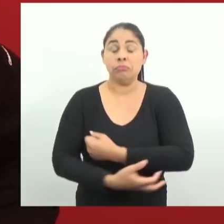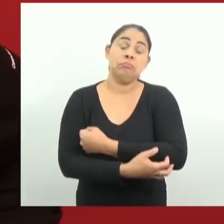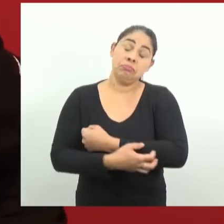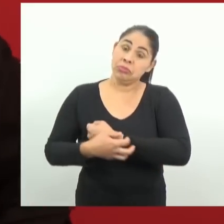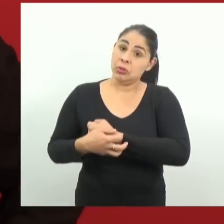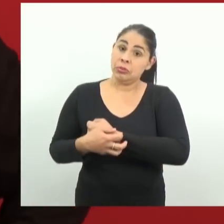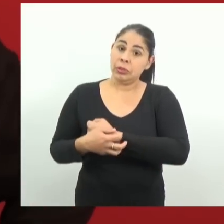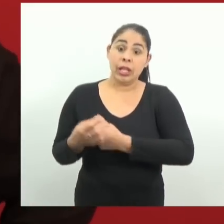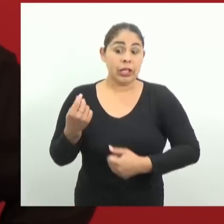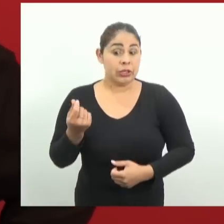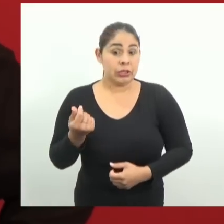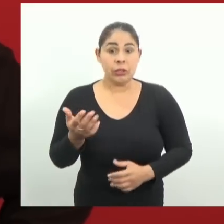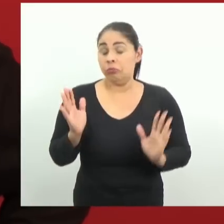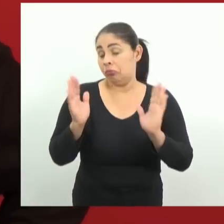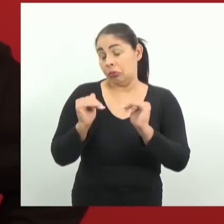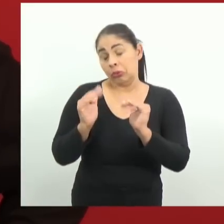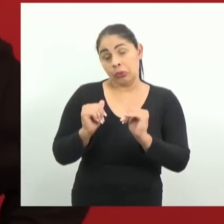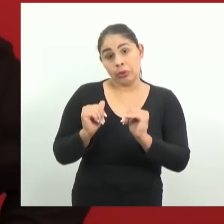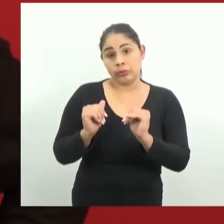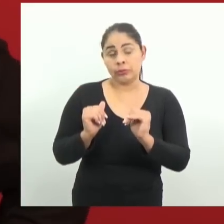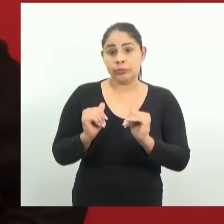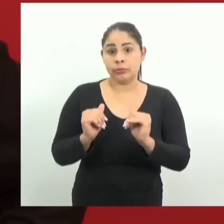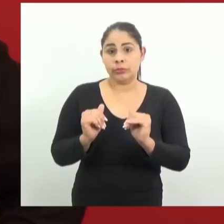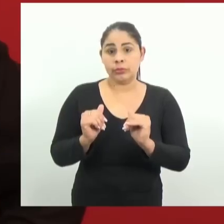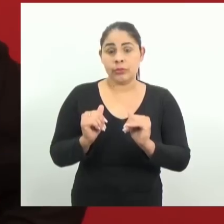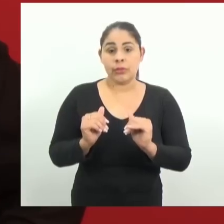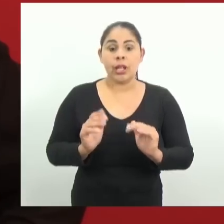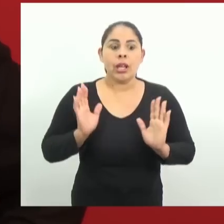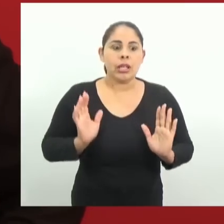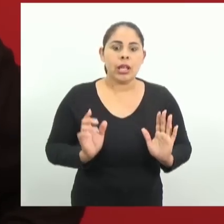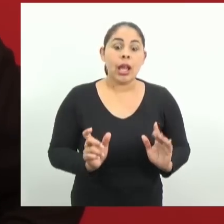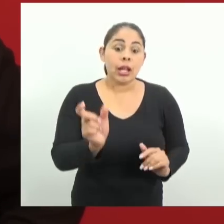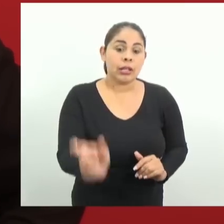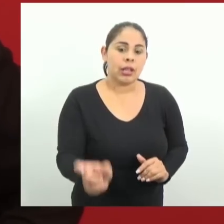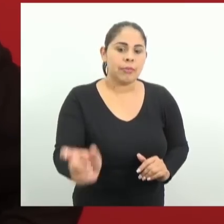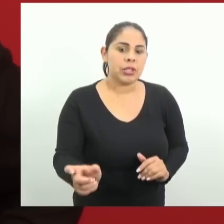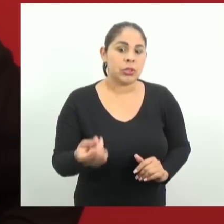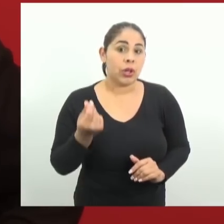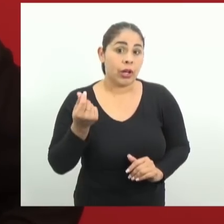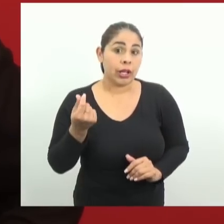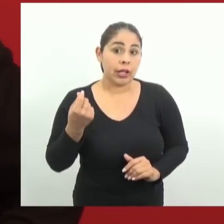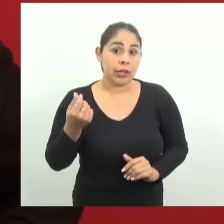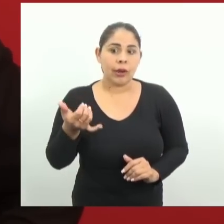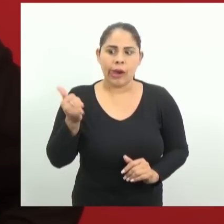Y me di cuenta que aquellos que tienen dinero no hablan tanto del dinero.